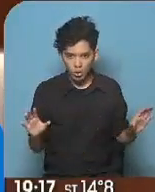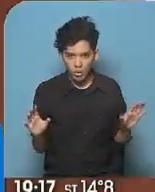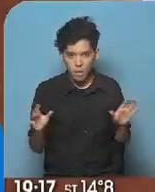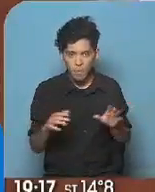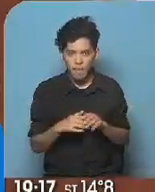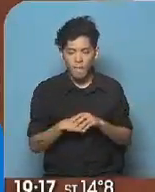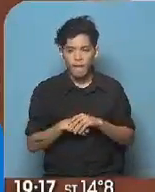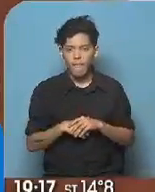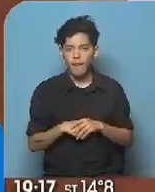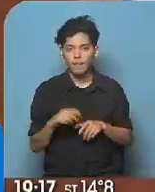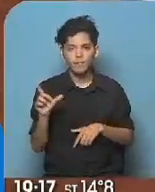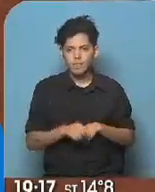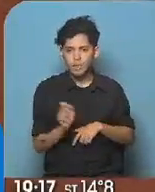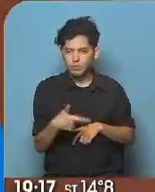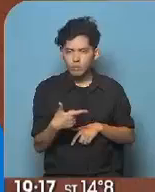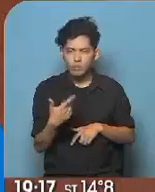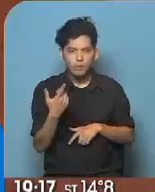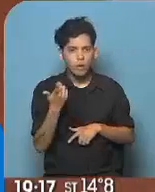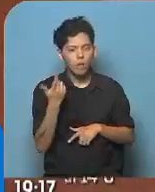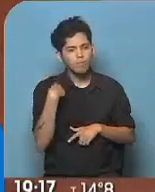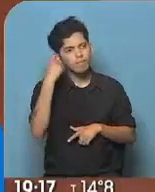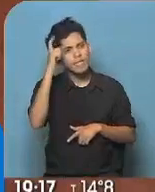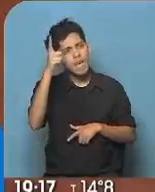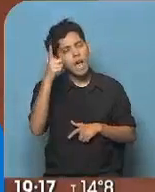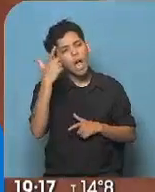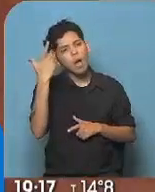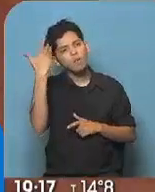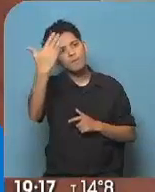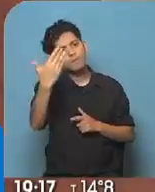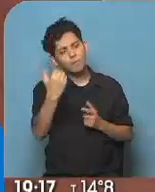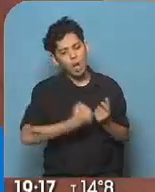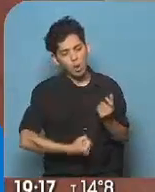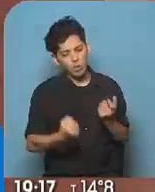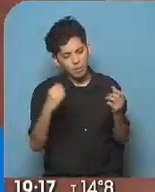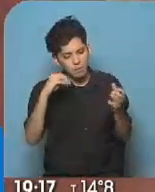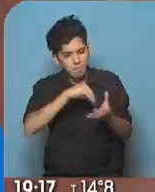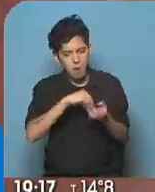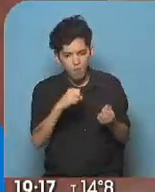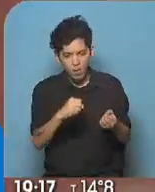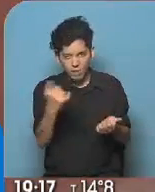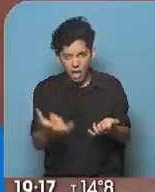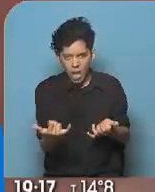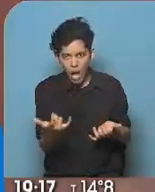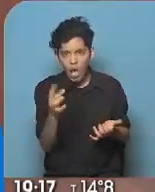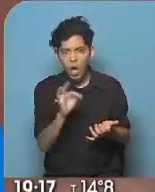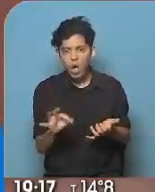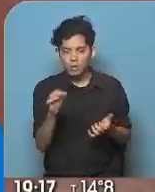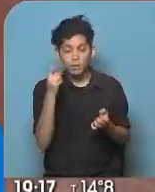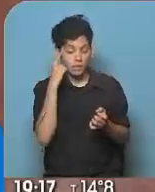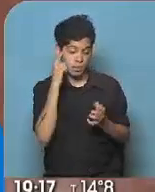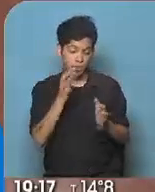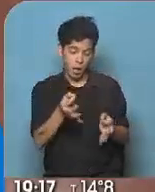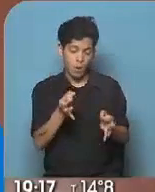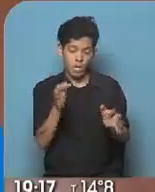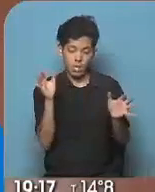tienen idea o proyectan la idea de un ajuste más fuerte digamos porque tengamos presente que la justa aún no comenzó y que